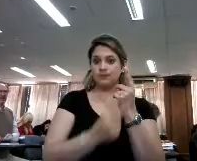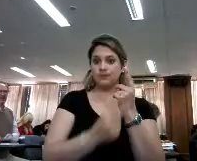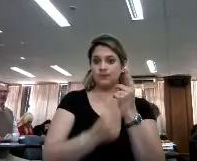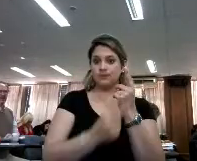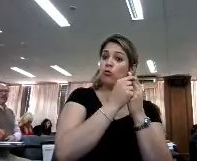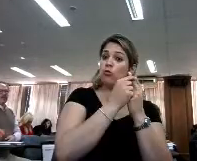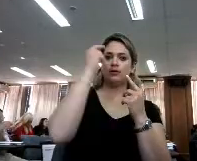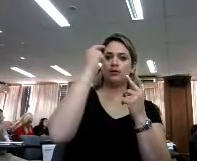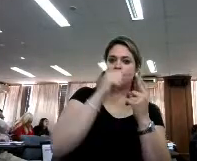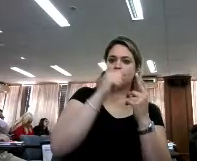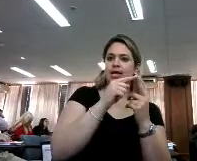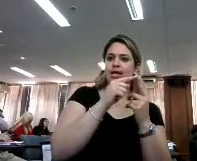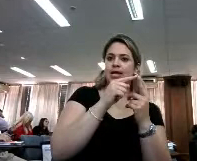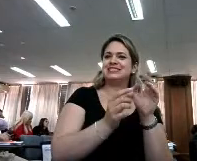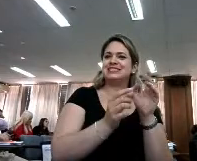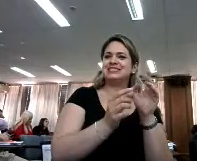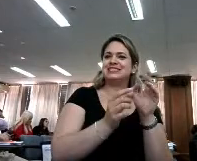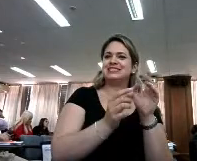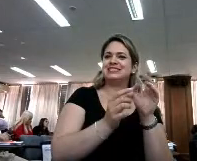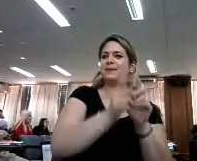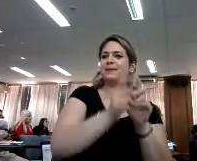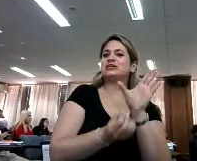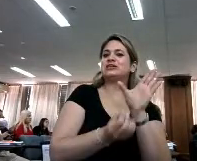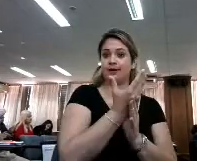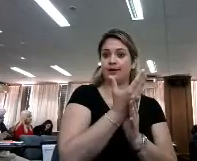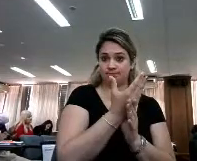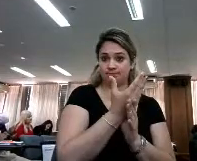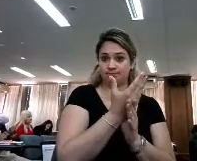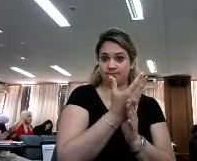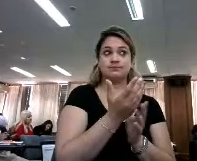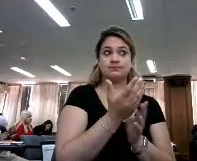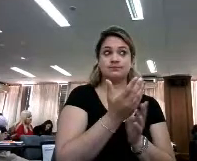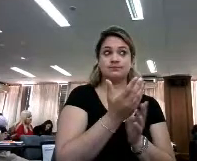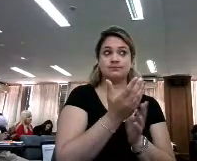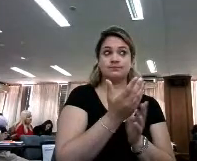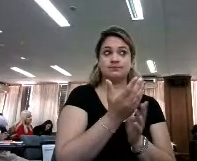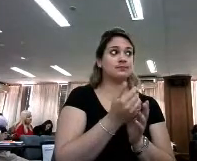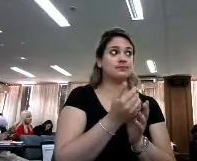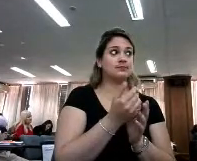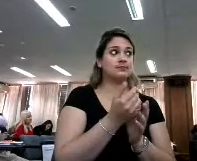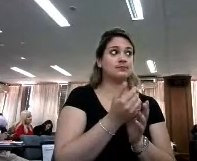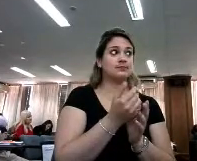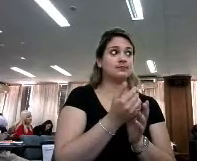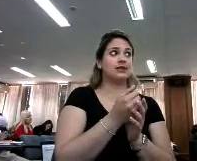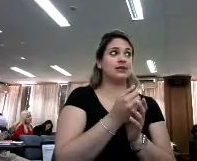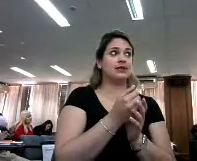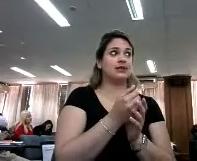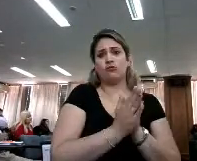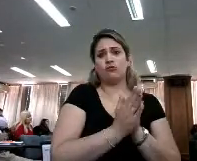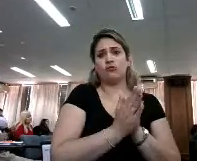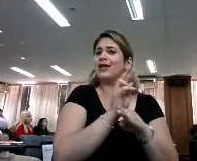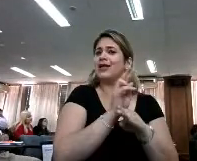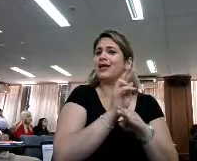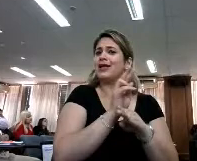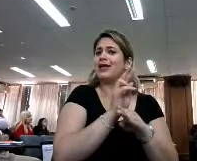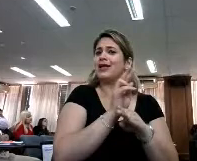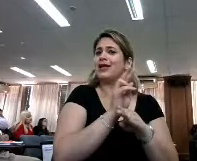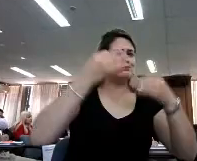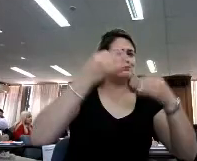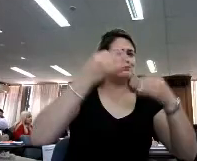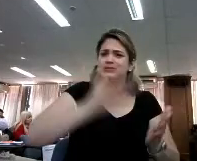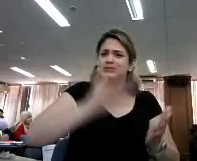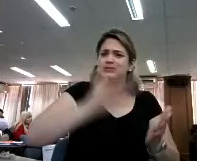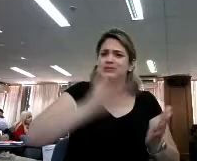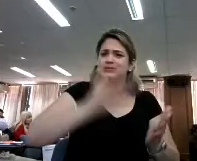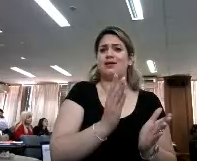posiciones de los creadores, quienes dirán, por favor, protección pura y dura, porque es que yo no